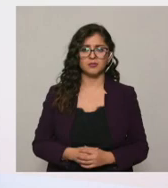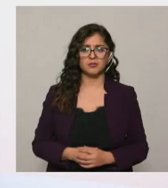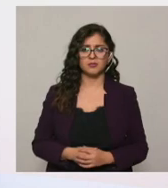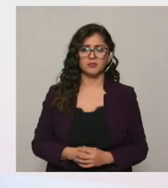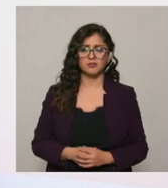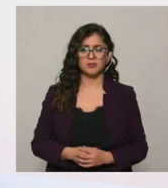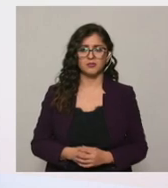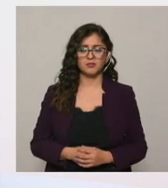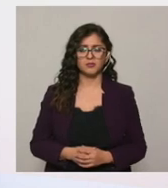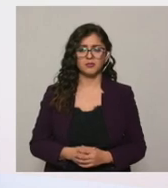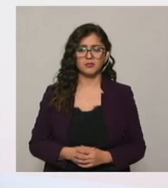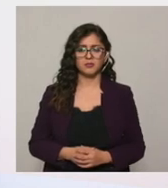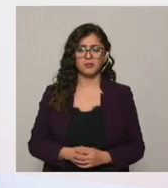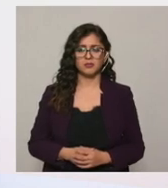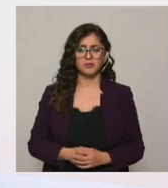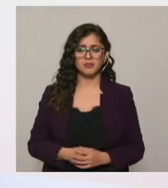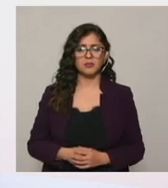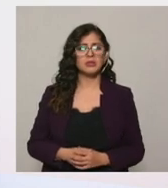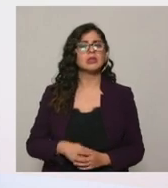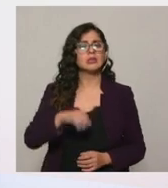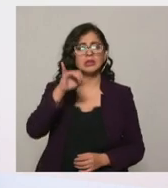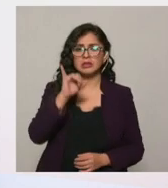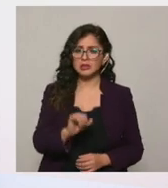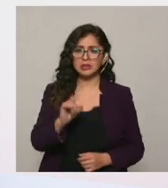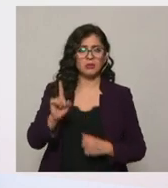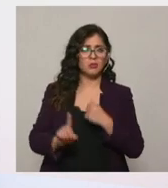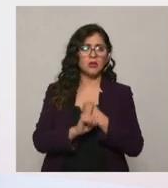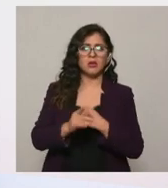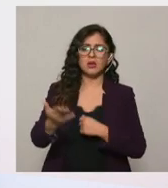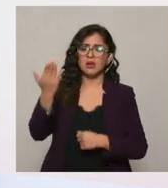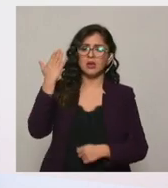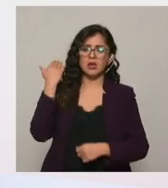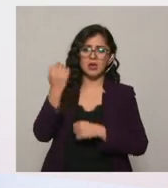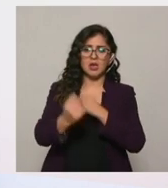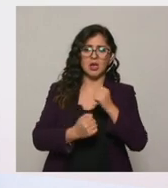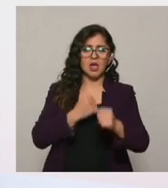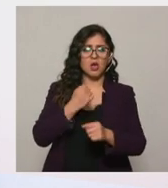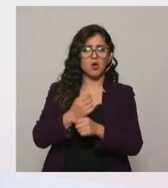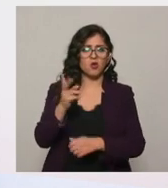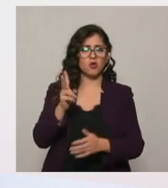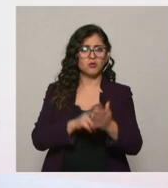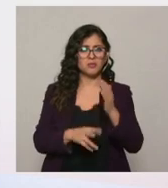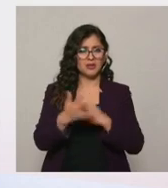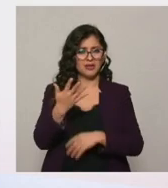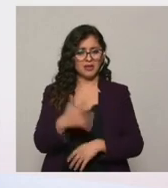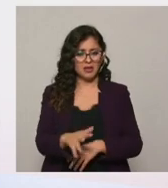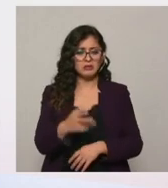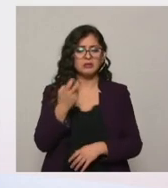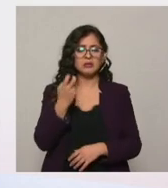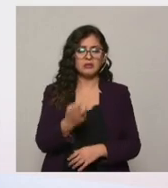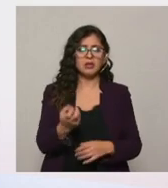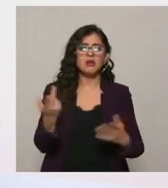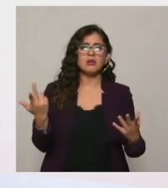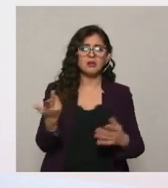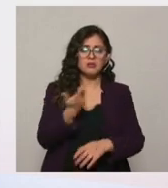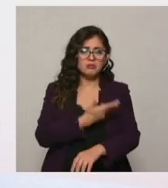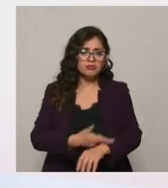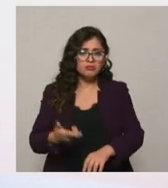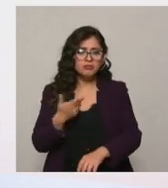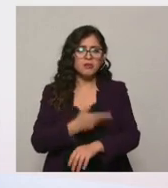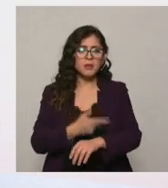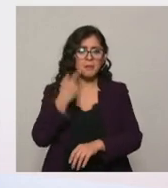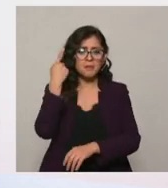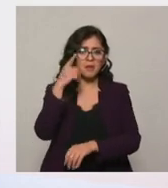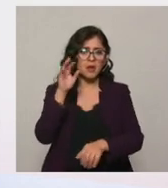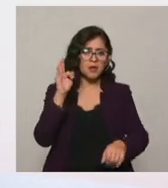digo, lo he padecido el tema. En el 2010, que empieza esta situación del mecanismo de protección a defensores